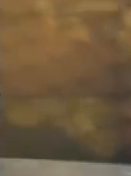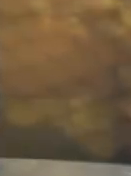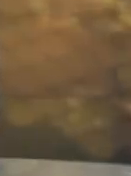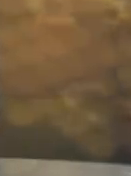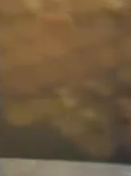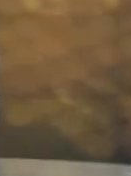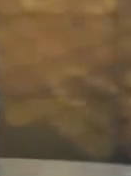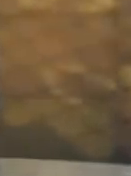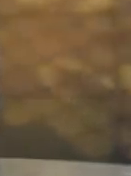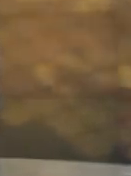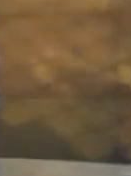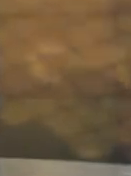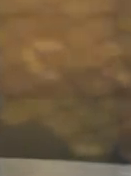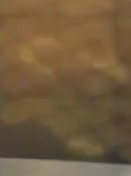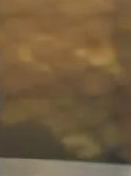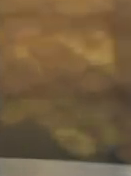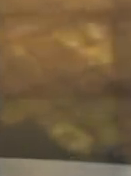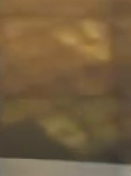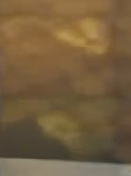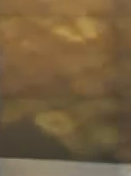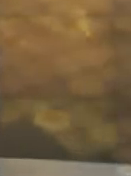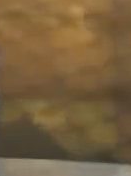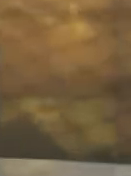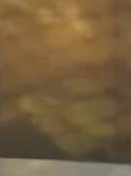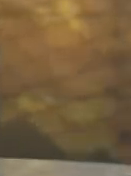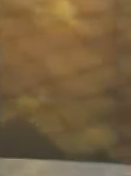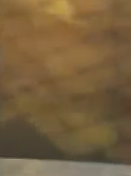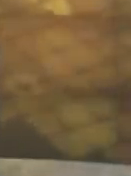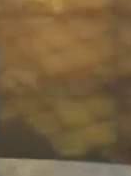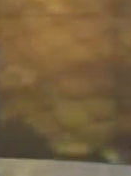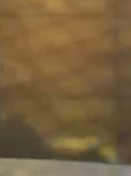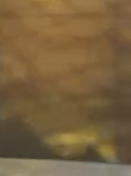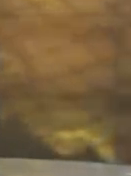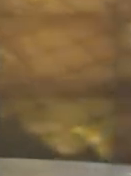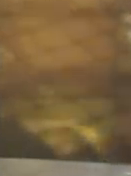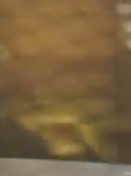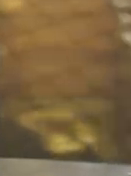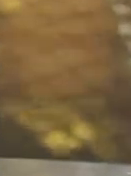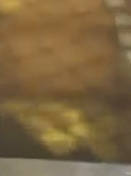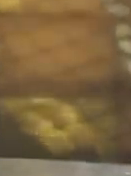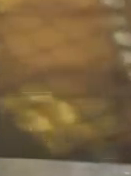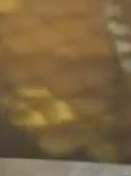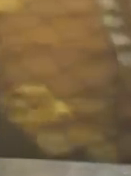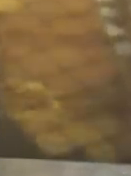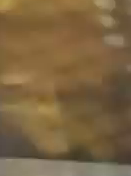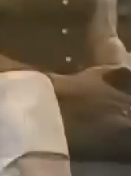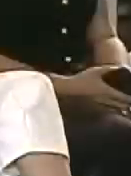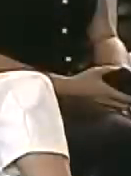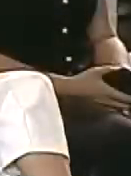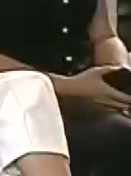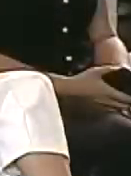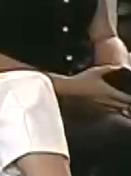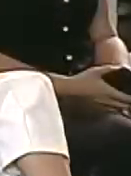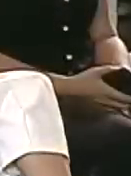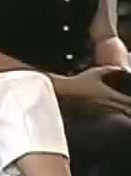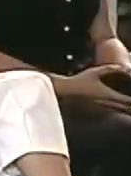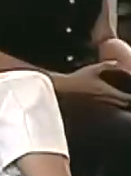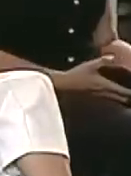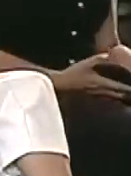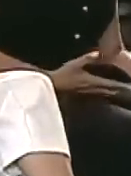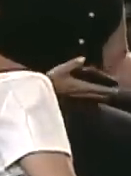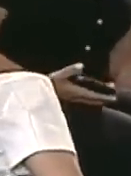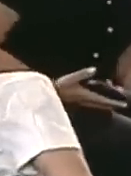Y en el marco del miércoles productivo, hoy hay actividad con el emprendimiento de la nación, esa actividad presidencial. Veamos. De pie para recibir